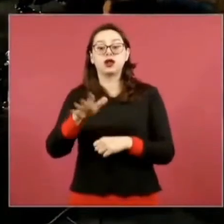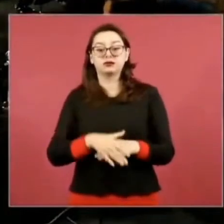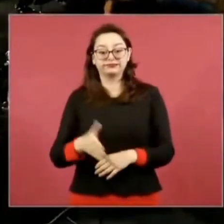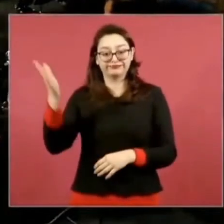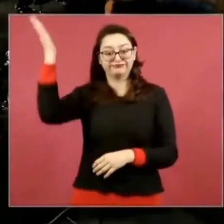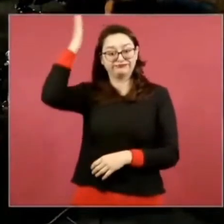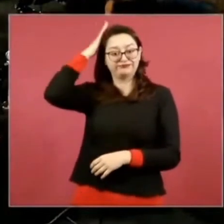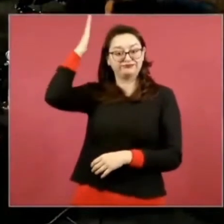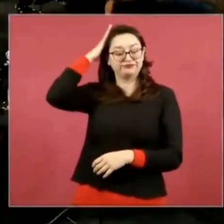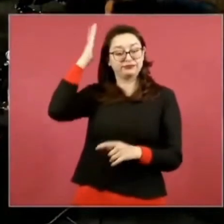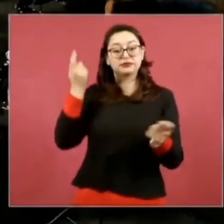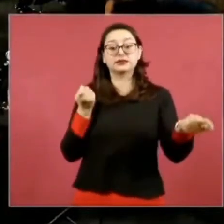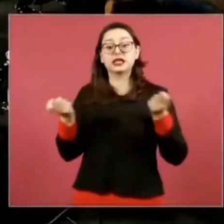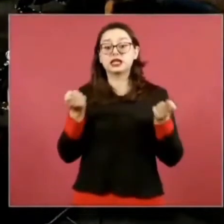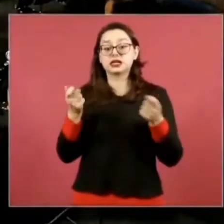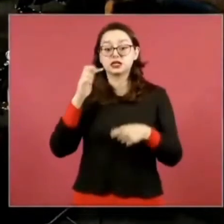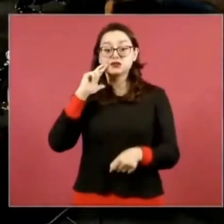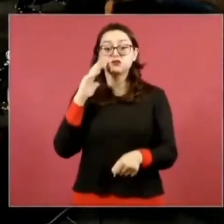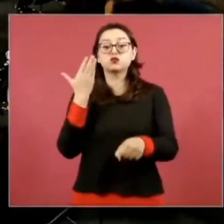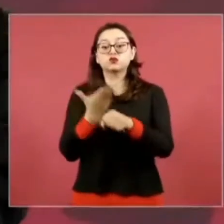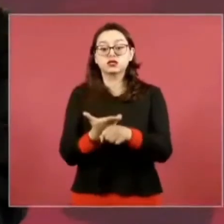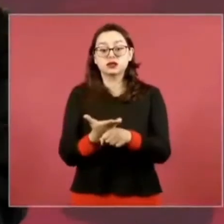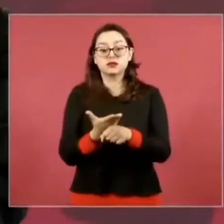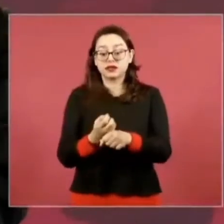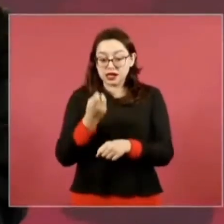mando, la conducción,